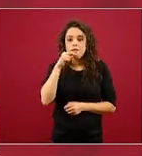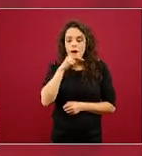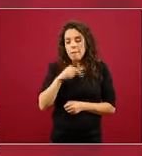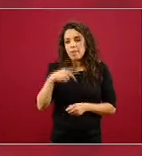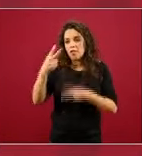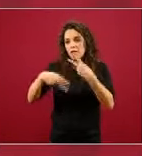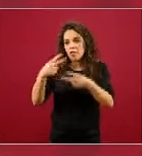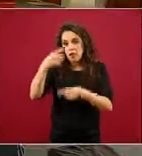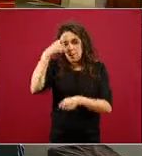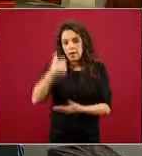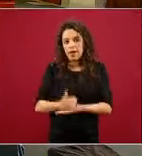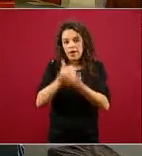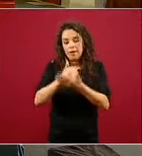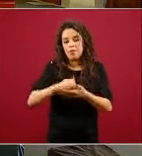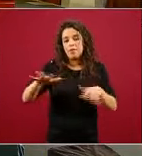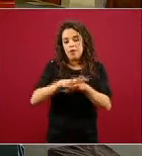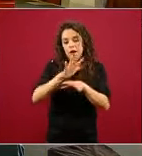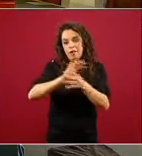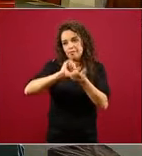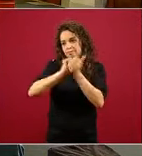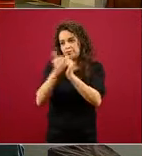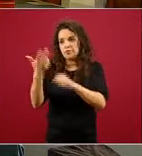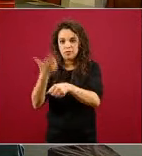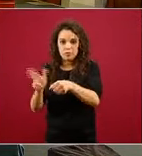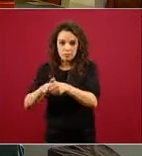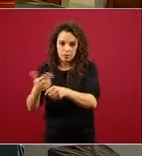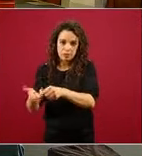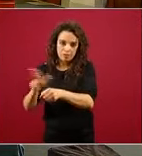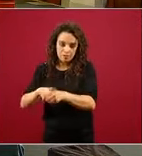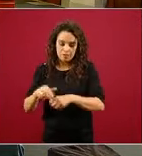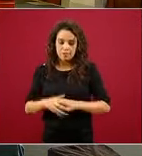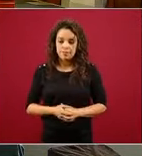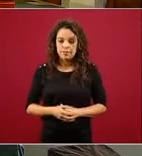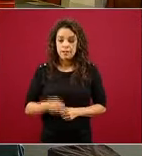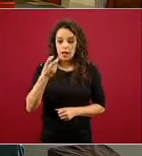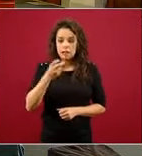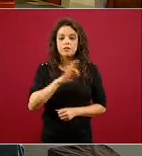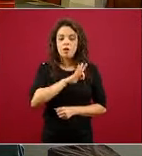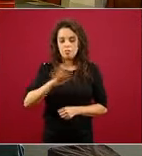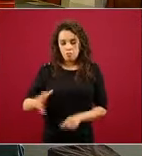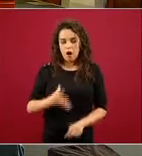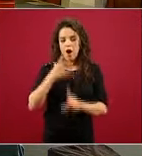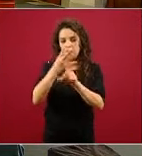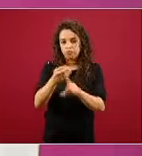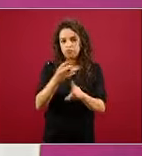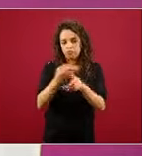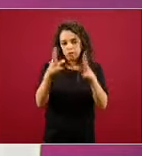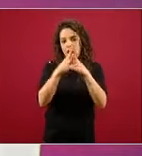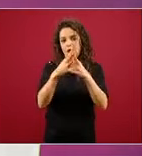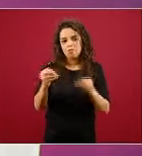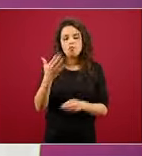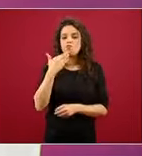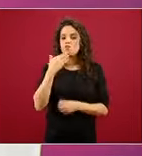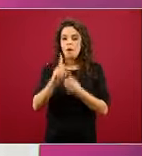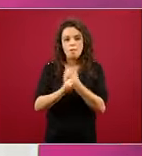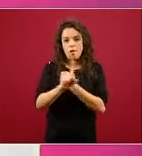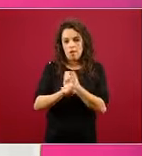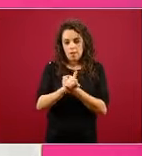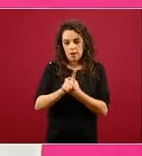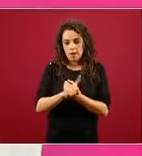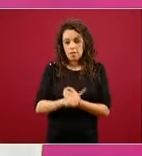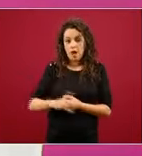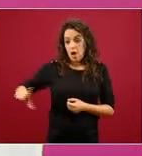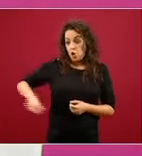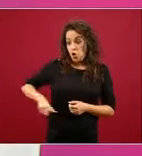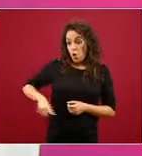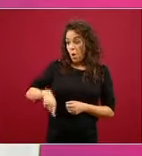la única manera definitivamente en que el problema puede solucionarse. Ningún nivel de gobierno por sí solo realmente pudiera